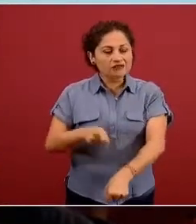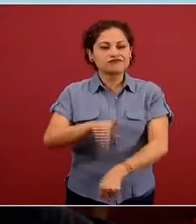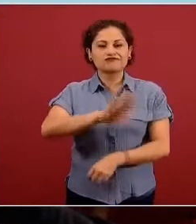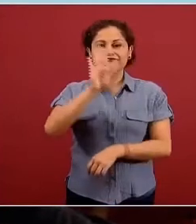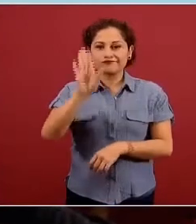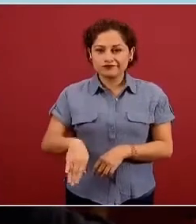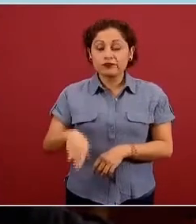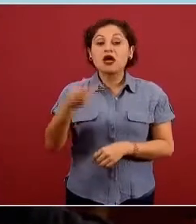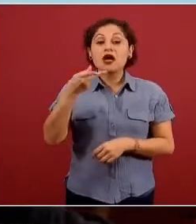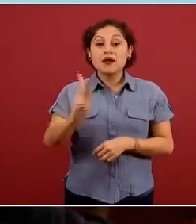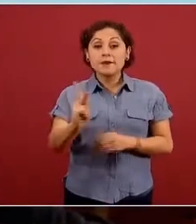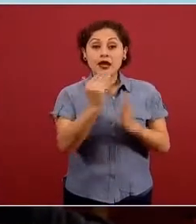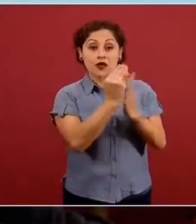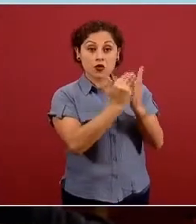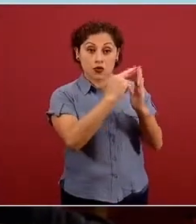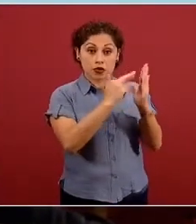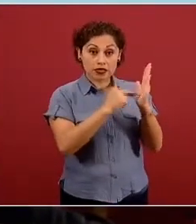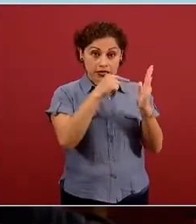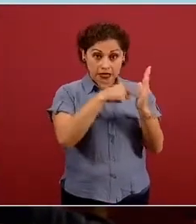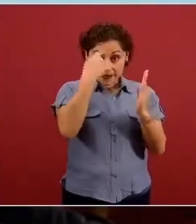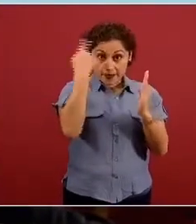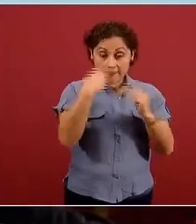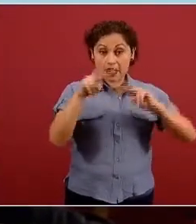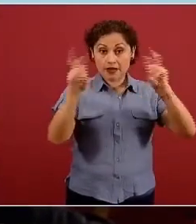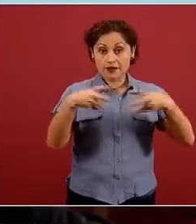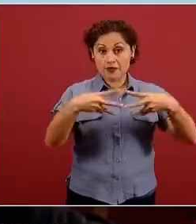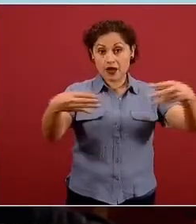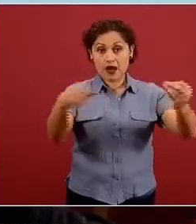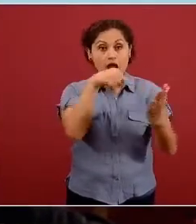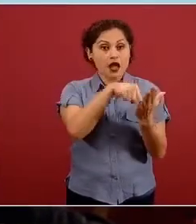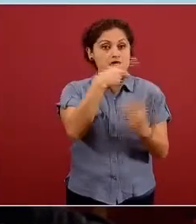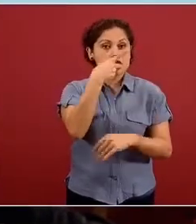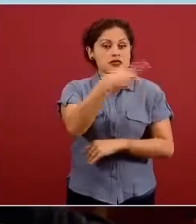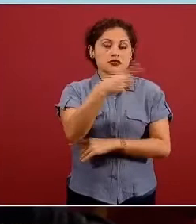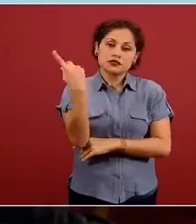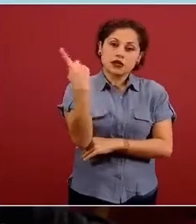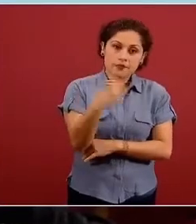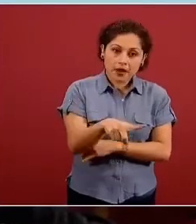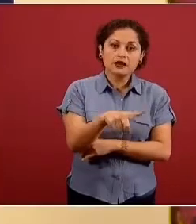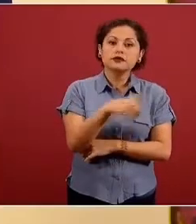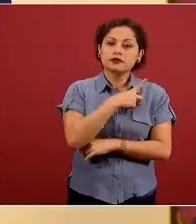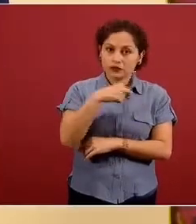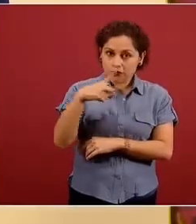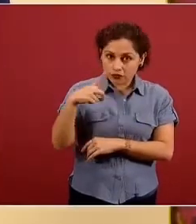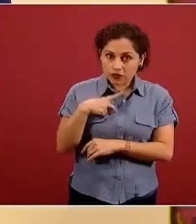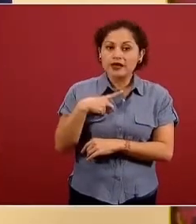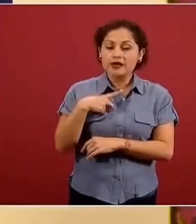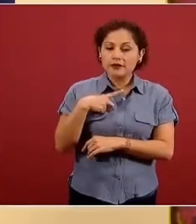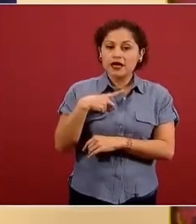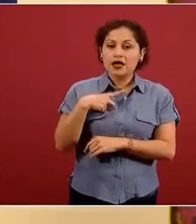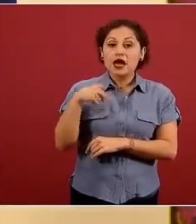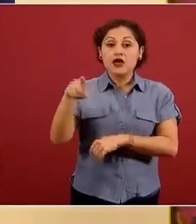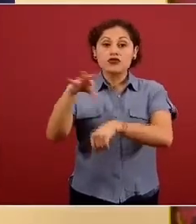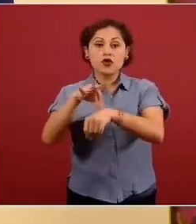de Vigilancia Epidemiológica se contempla la dictaminación médica como un mecanismo válido de diagnóstico.